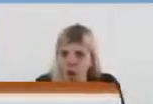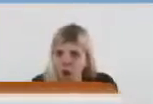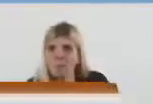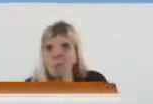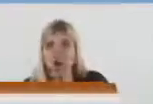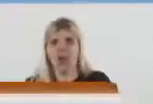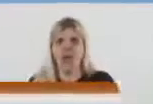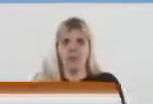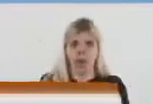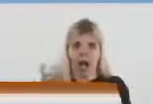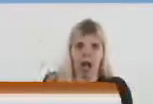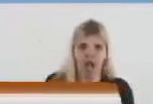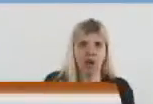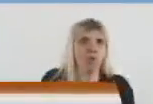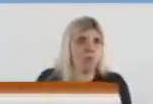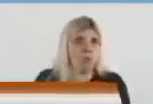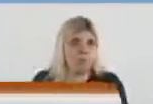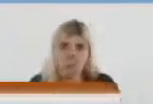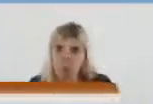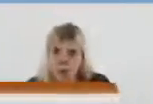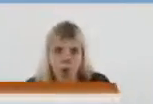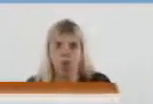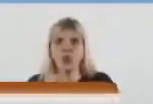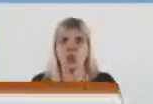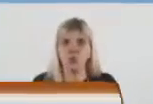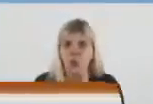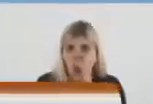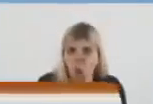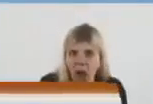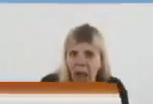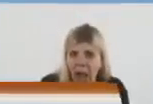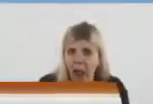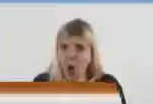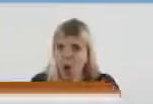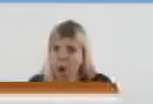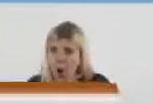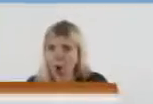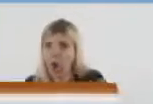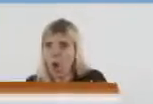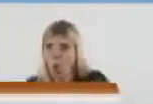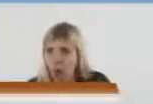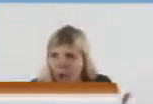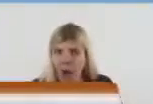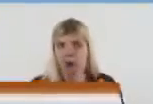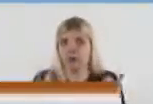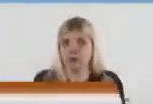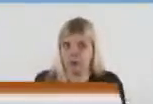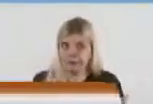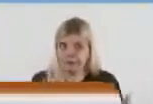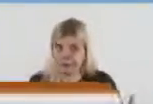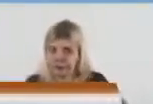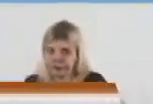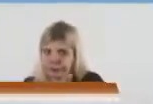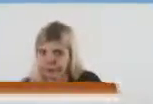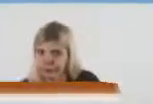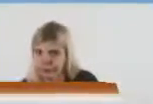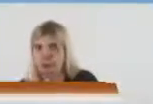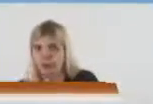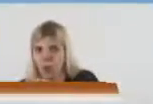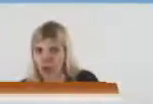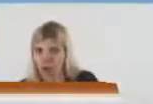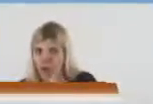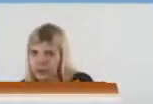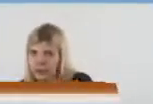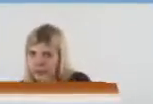hacerse es hoy estamos también preparando en al mate eso y la campaña me parece que va a estar mucho más enfatizado estamos